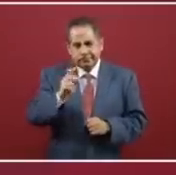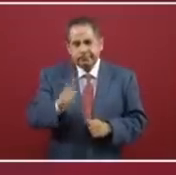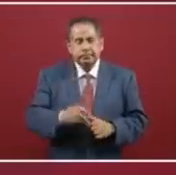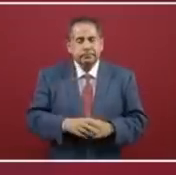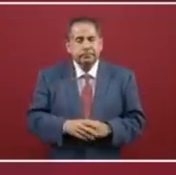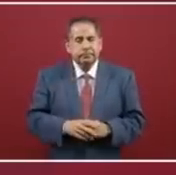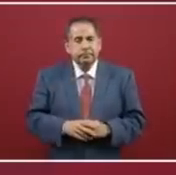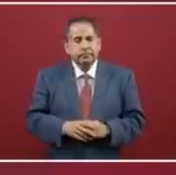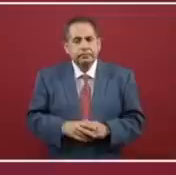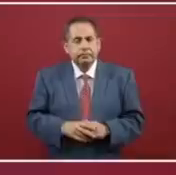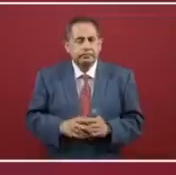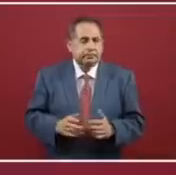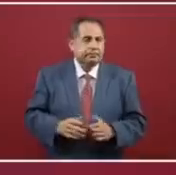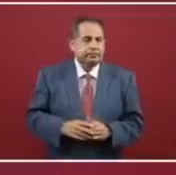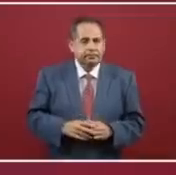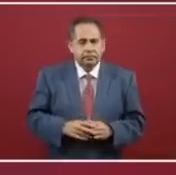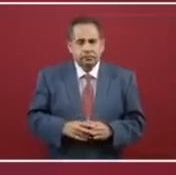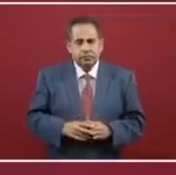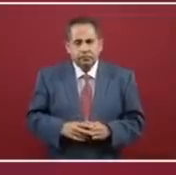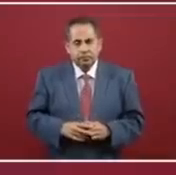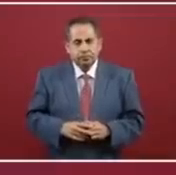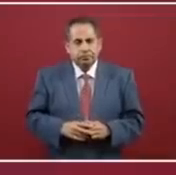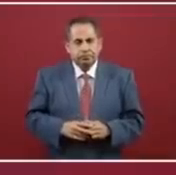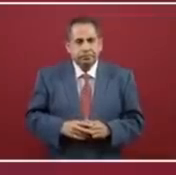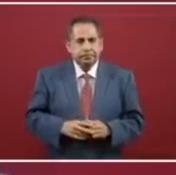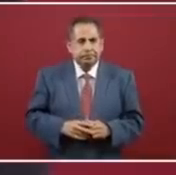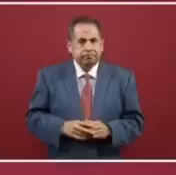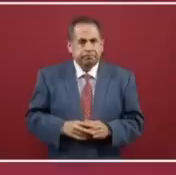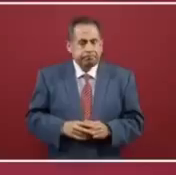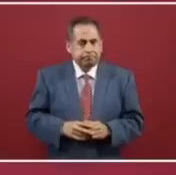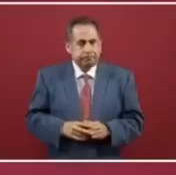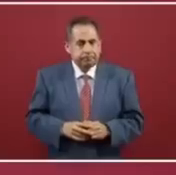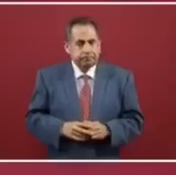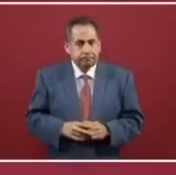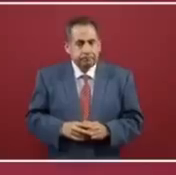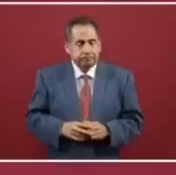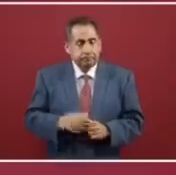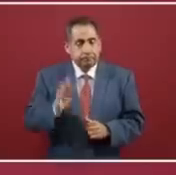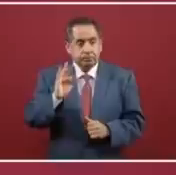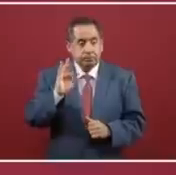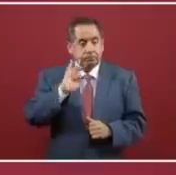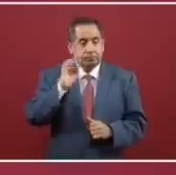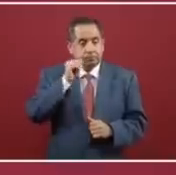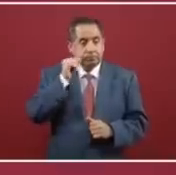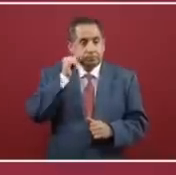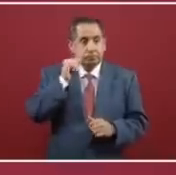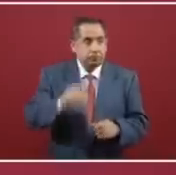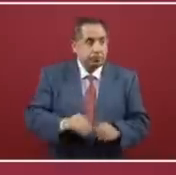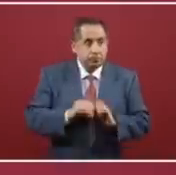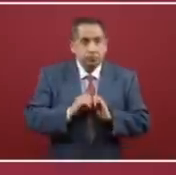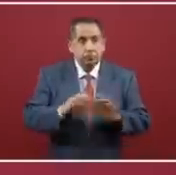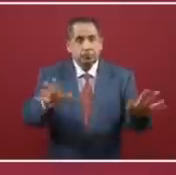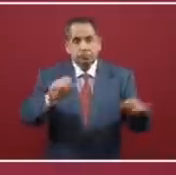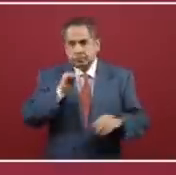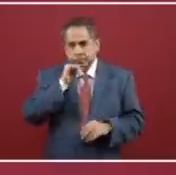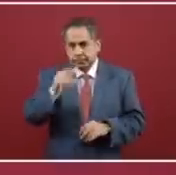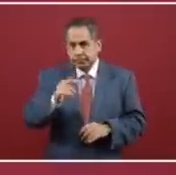esto no se dio a conocer